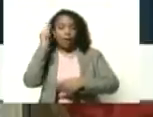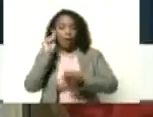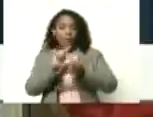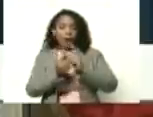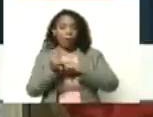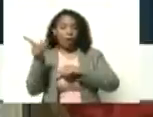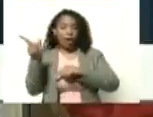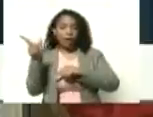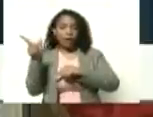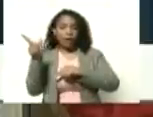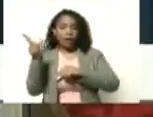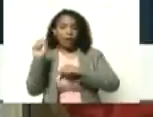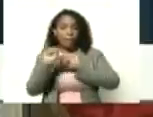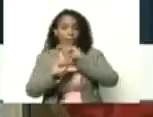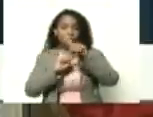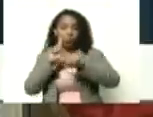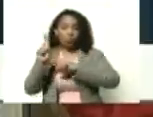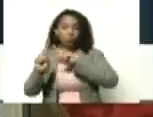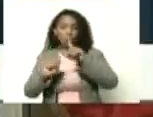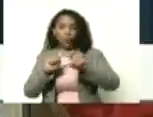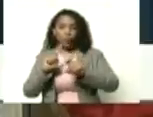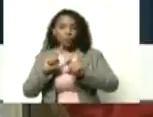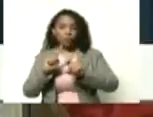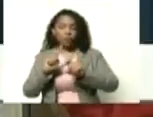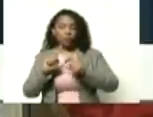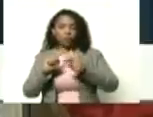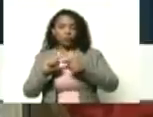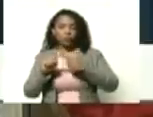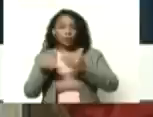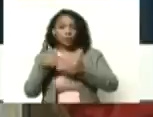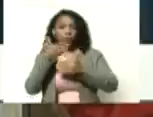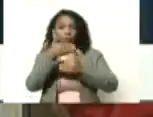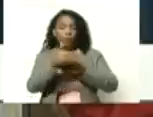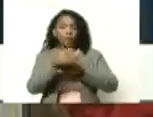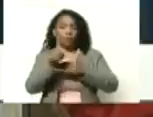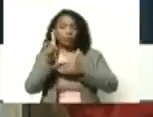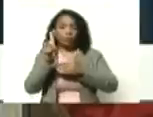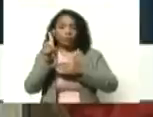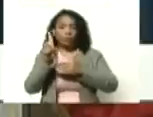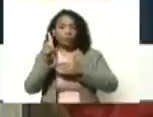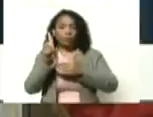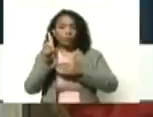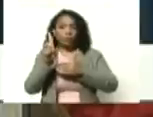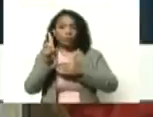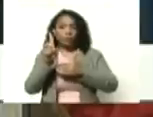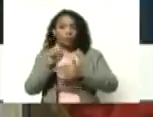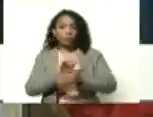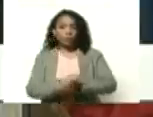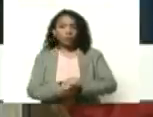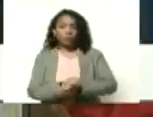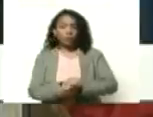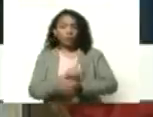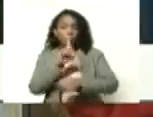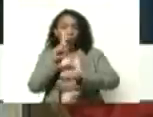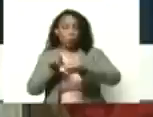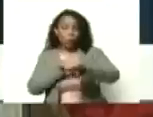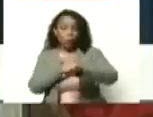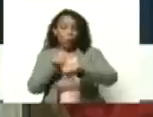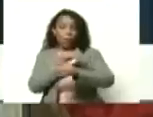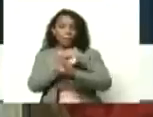interrogatorio obviamente que luego de una de una hora y media